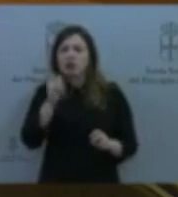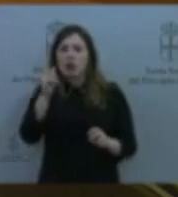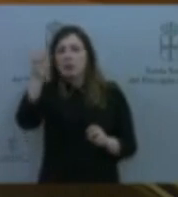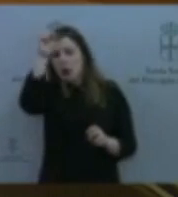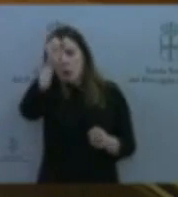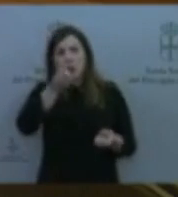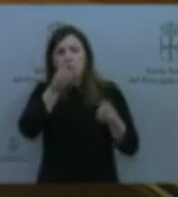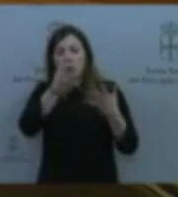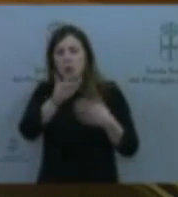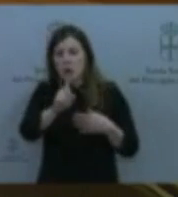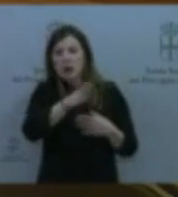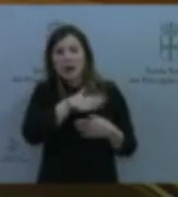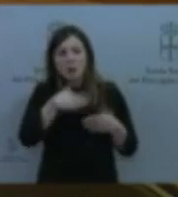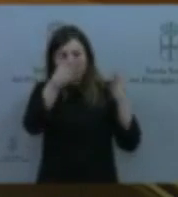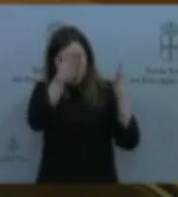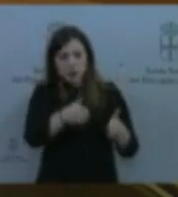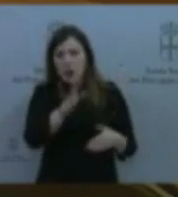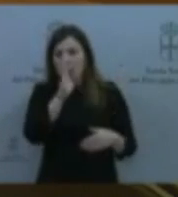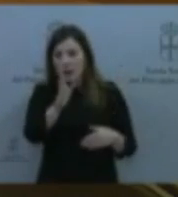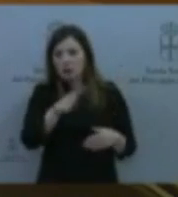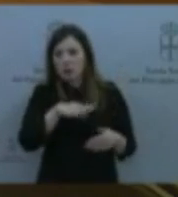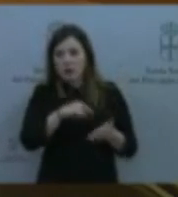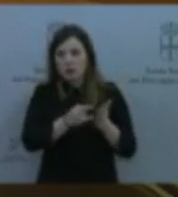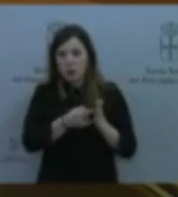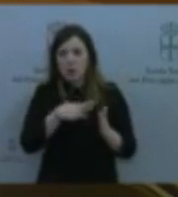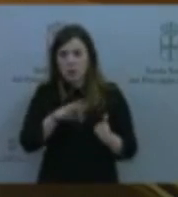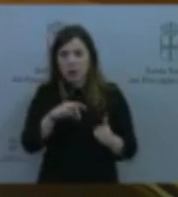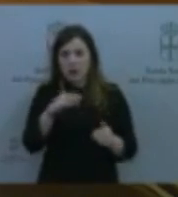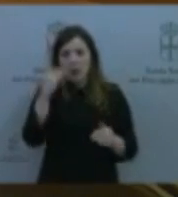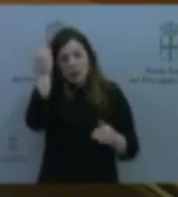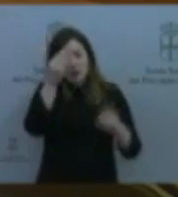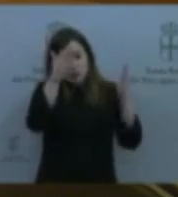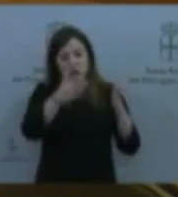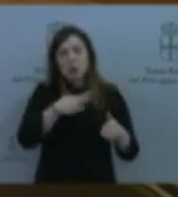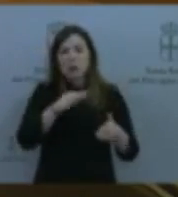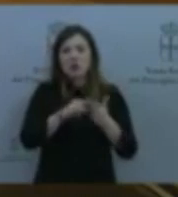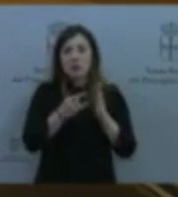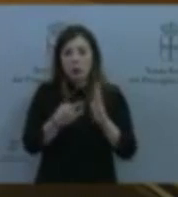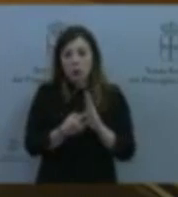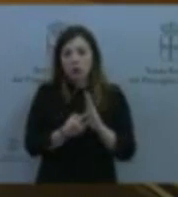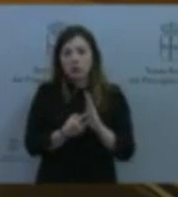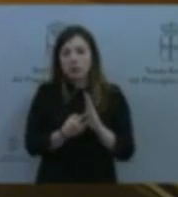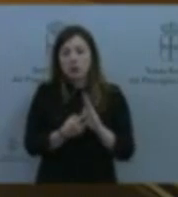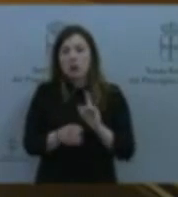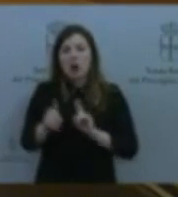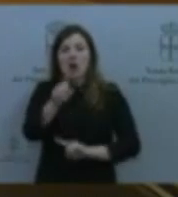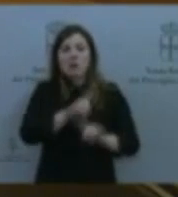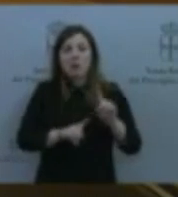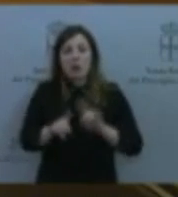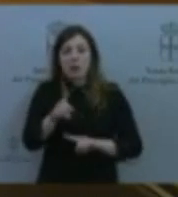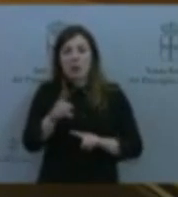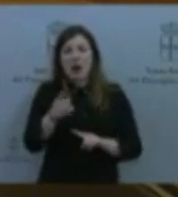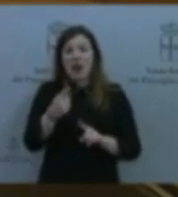puede solucionar, ¿no? Entonces, usted puede solucionar el problema de las categorías profesionales que todavía no existen, ¿no?